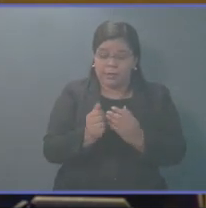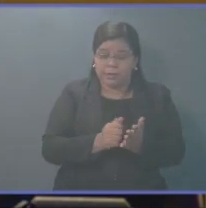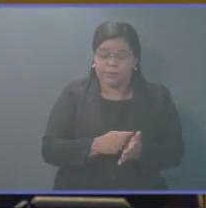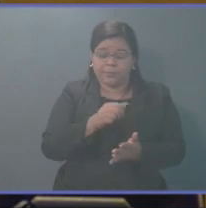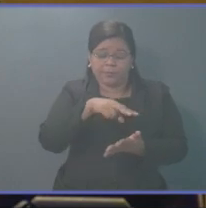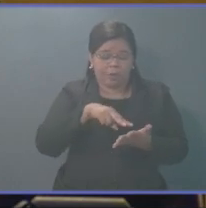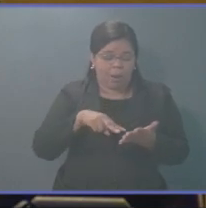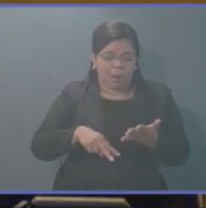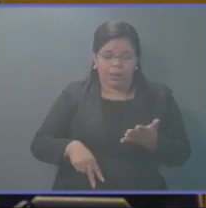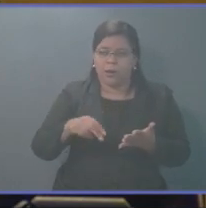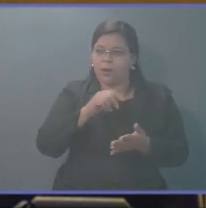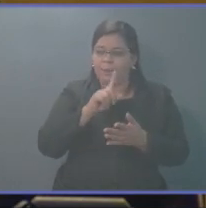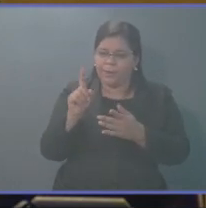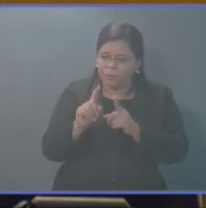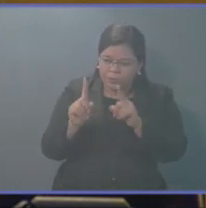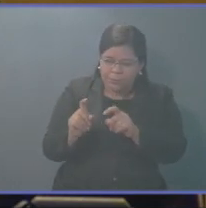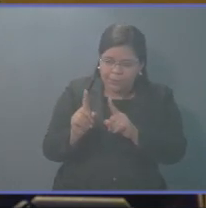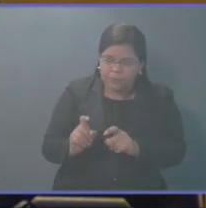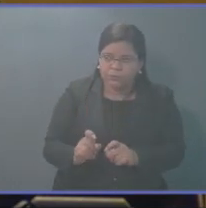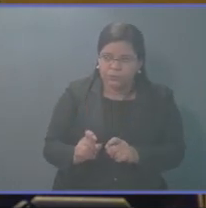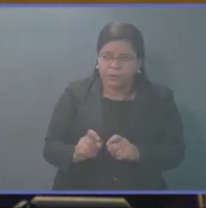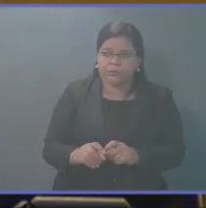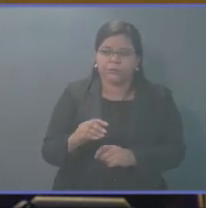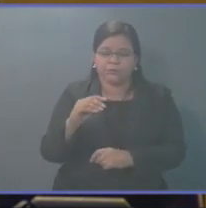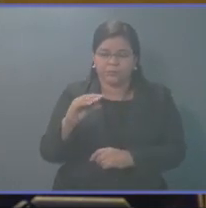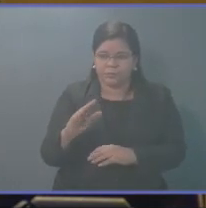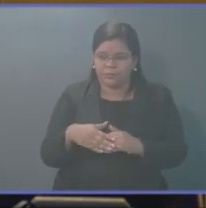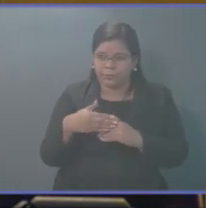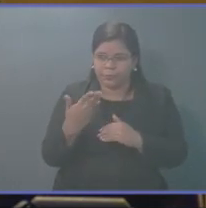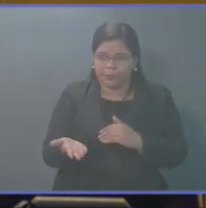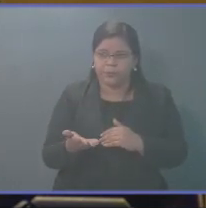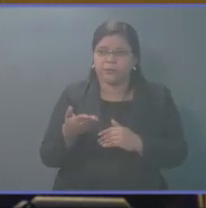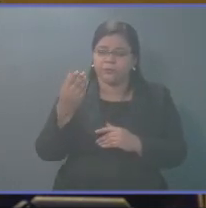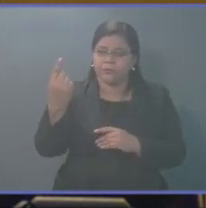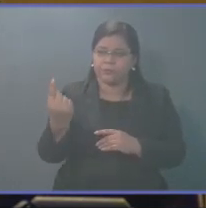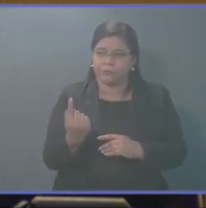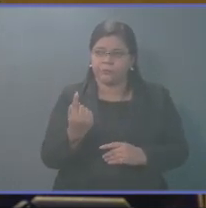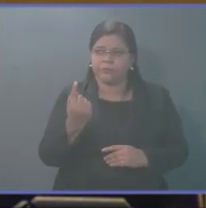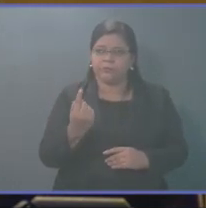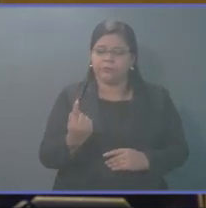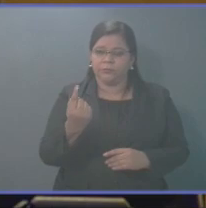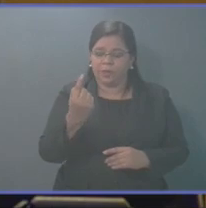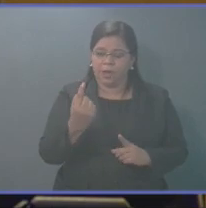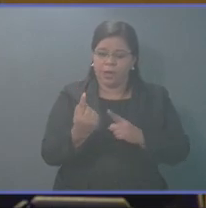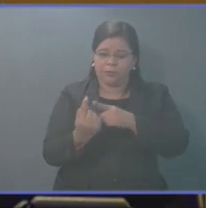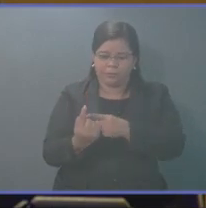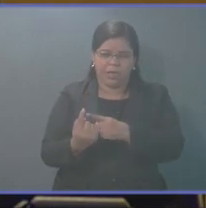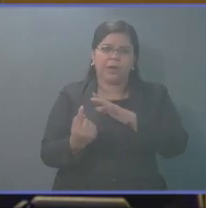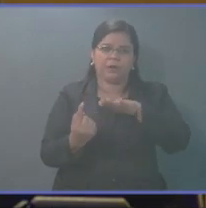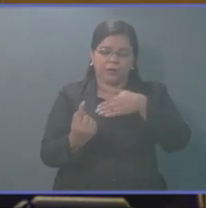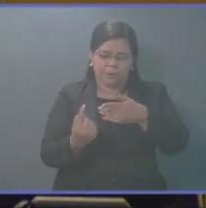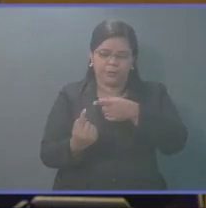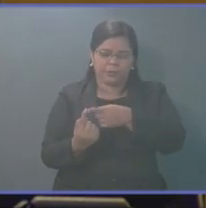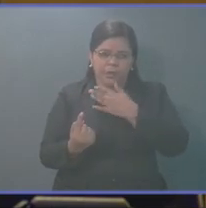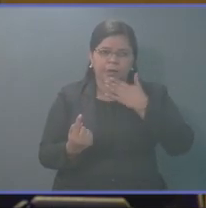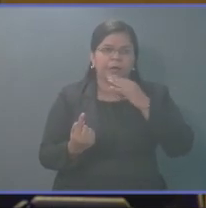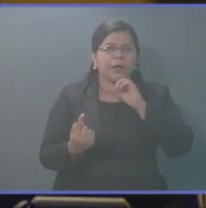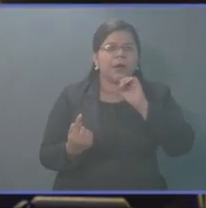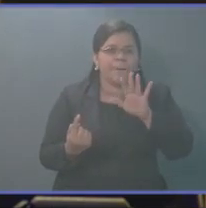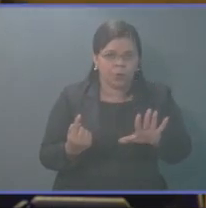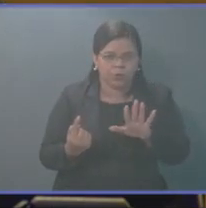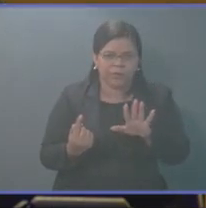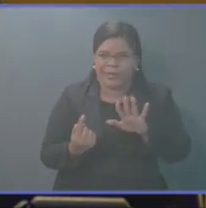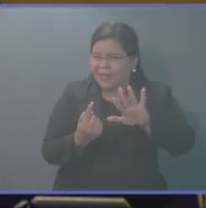antecedentes y las preguntas. Inmediatamente le cederá la palabra al interpelado, quien contestará cada una de